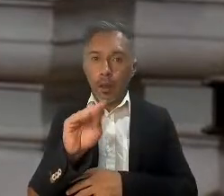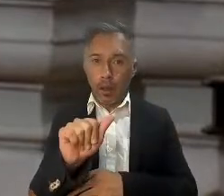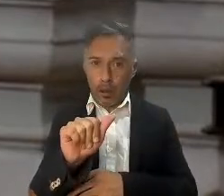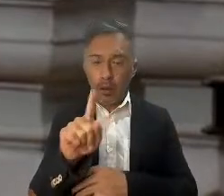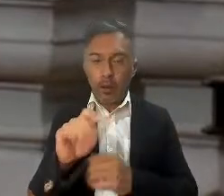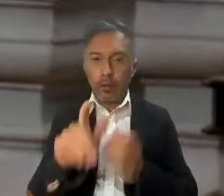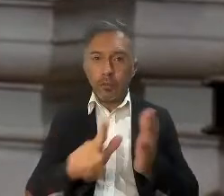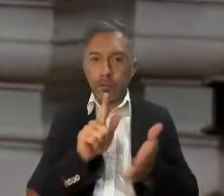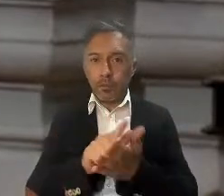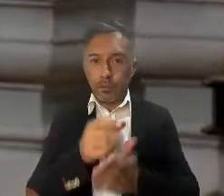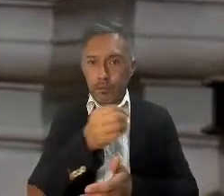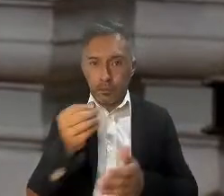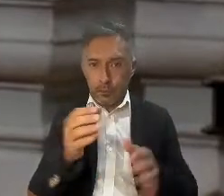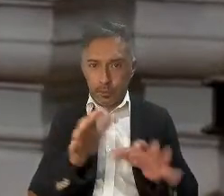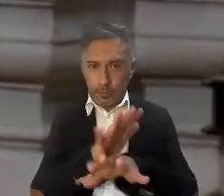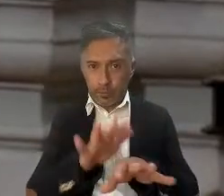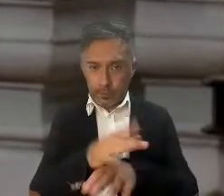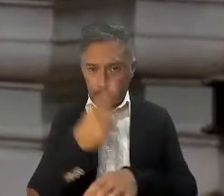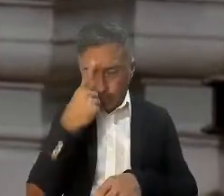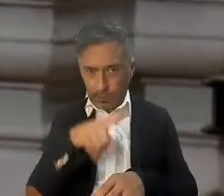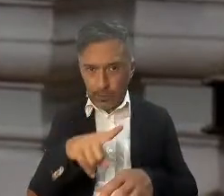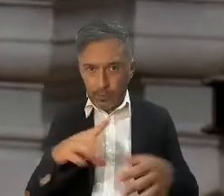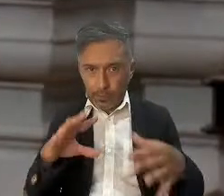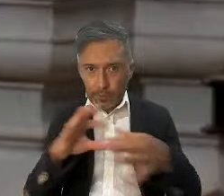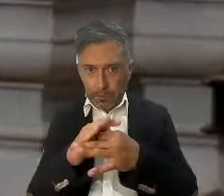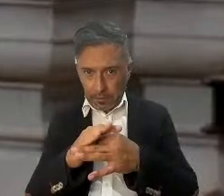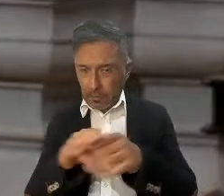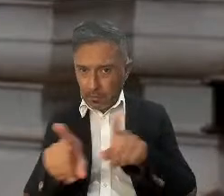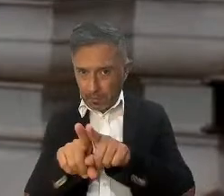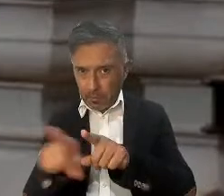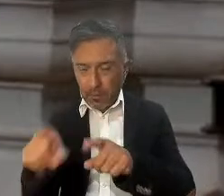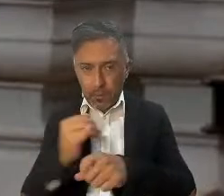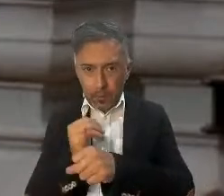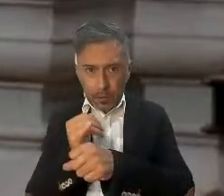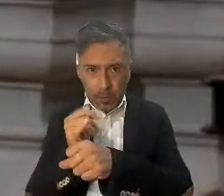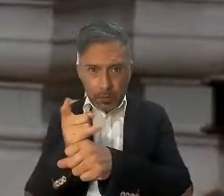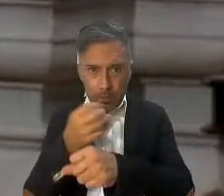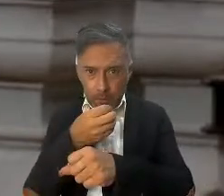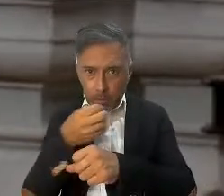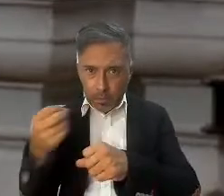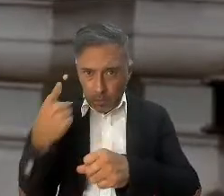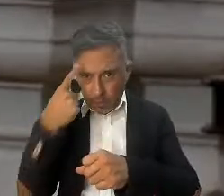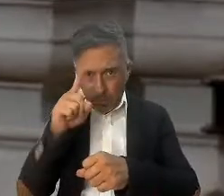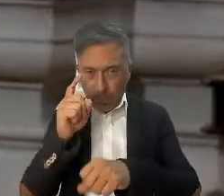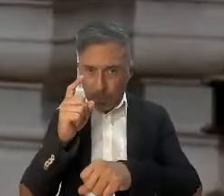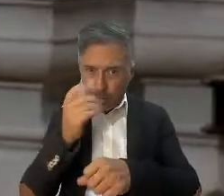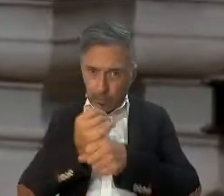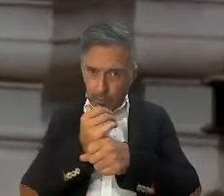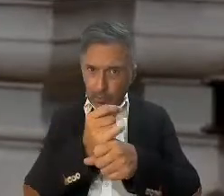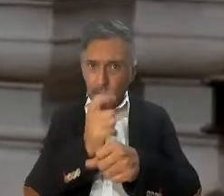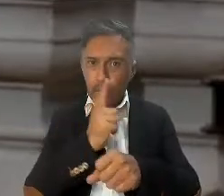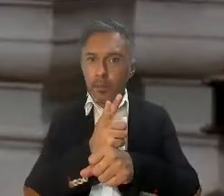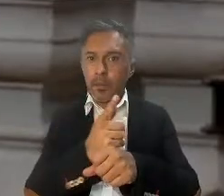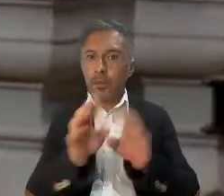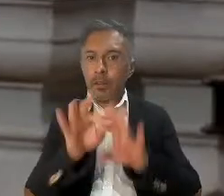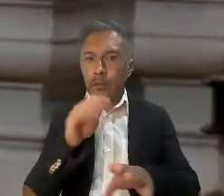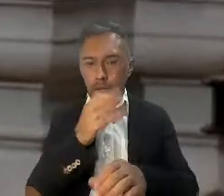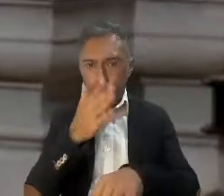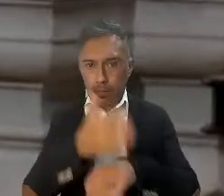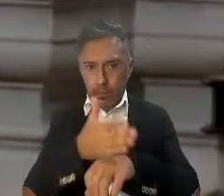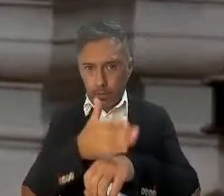para armonizar el procedimiento de investigación y sanción con base en lo establecido en la ley de responsabilidades administrativas